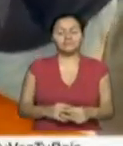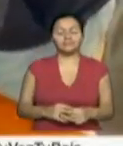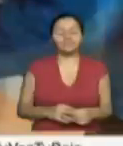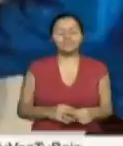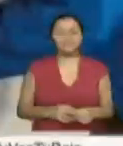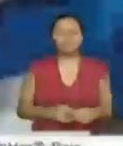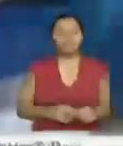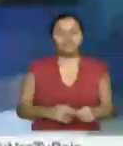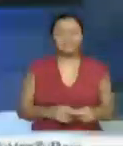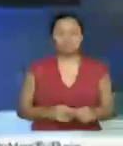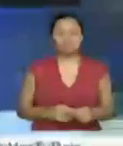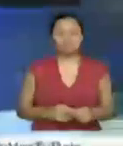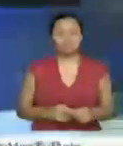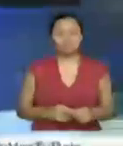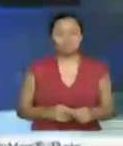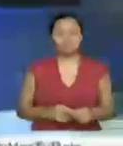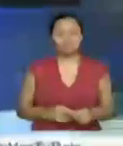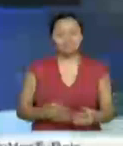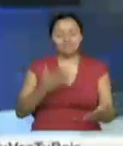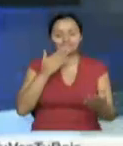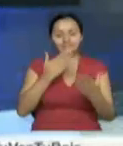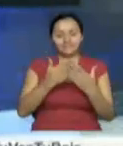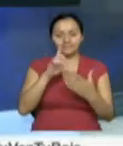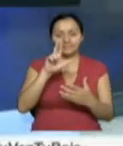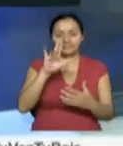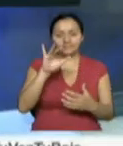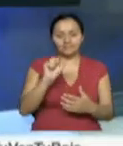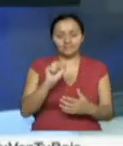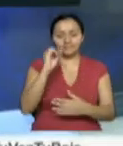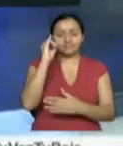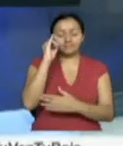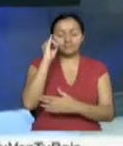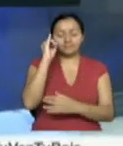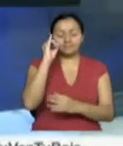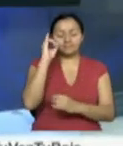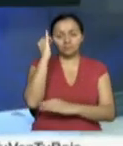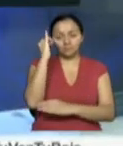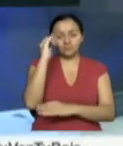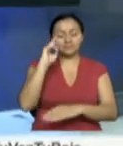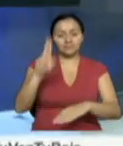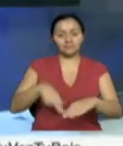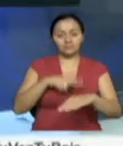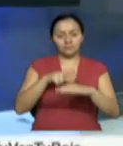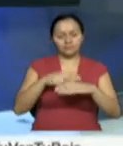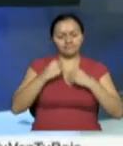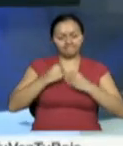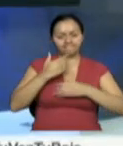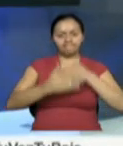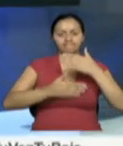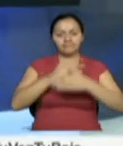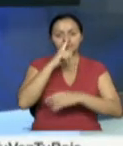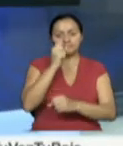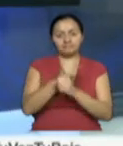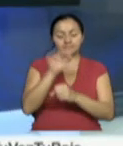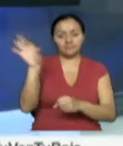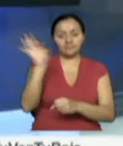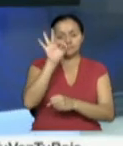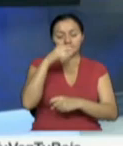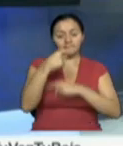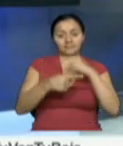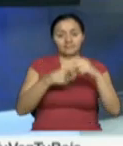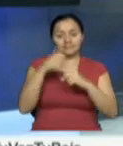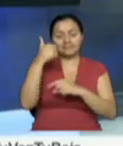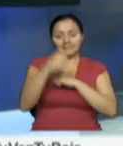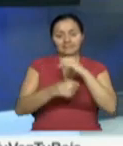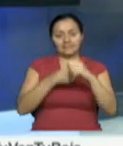Ciudadano. Muchas gracias, Luis. La industria nacional es un poderoso instrumento para la generación de empleo. Durante estos 10